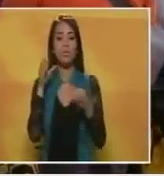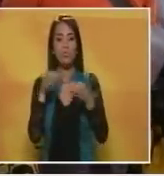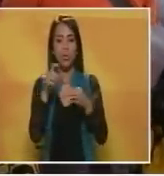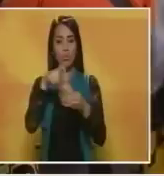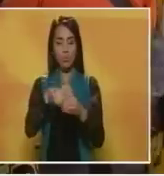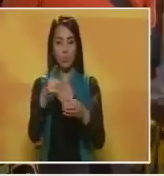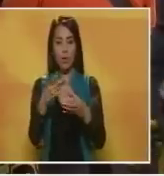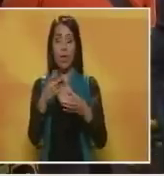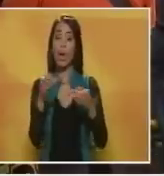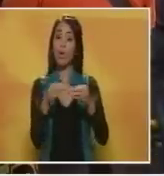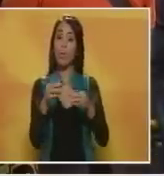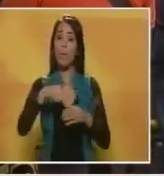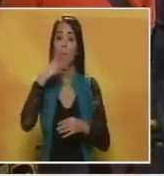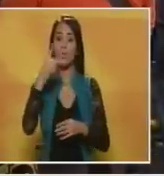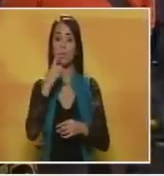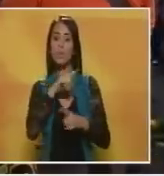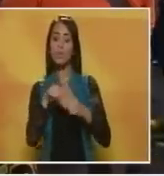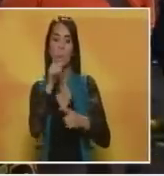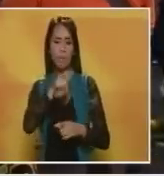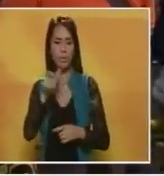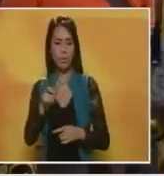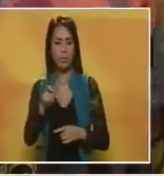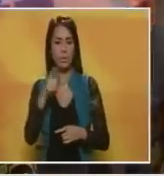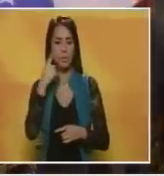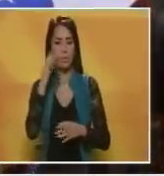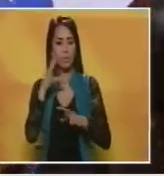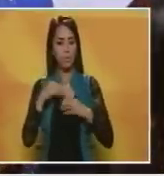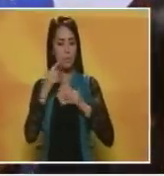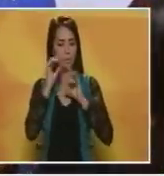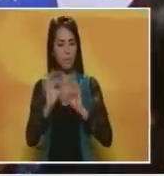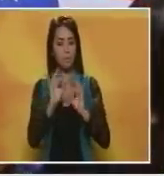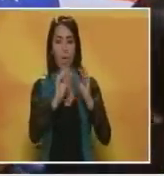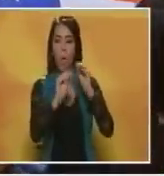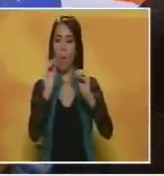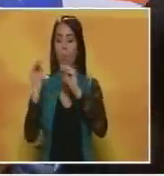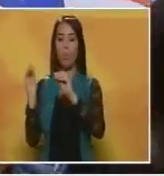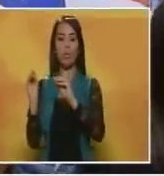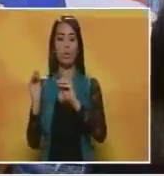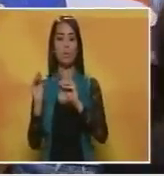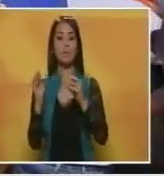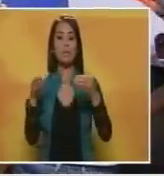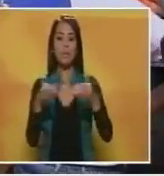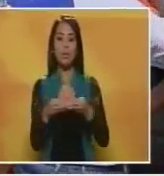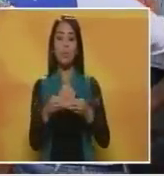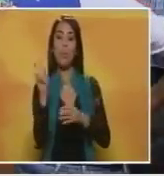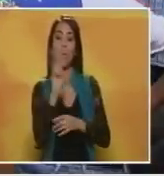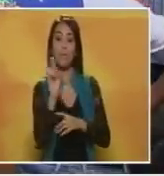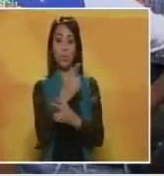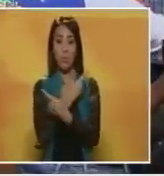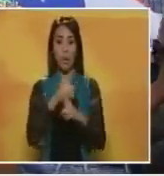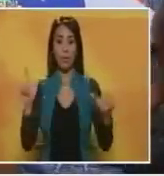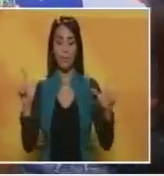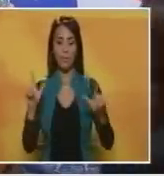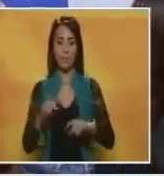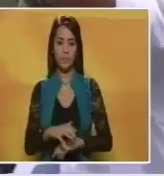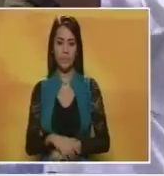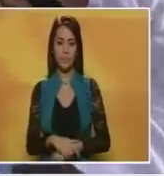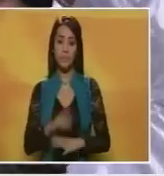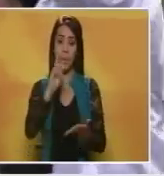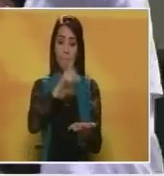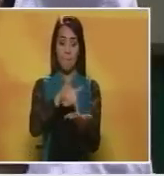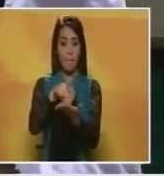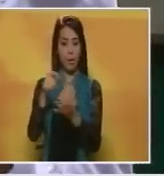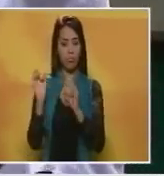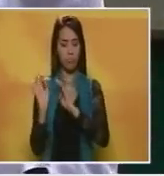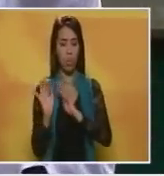partidos políticos y ciudadanos que acataron la convocatoria del frente amplio venezuela libre acudieron